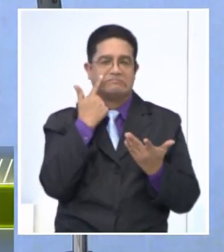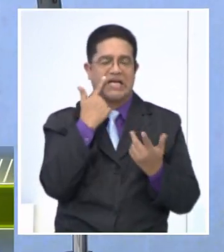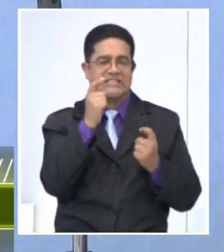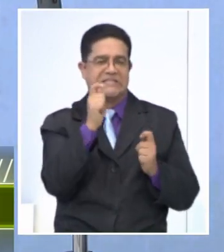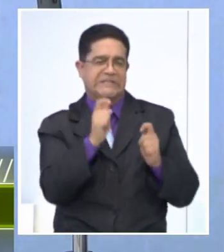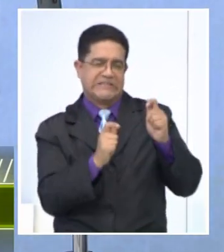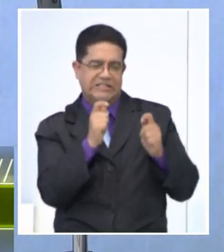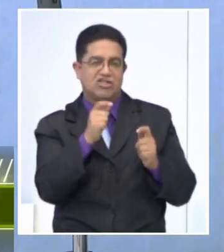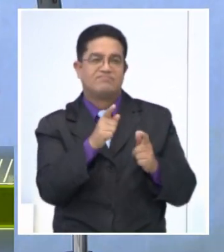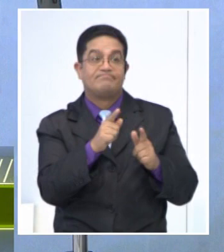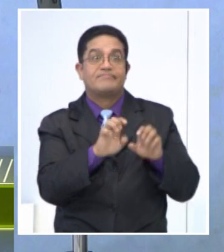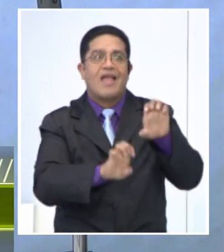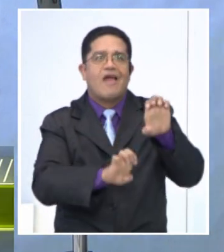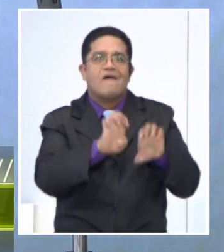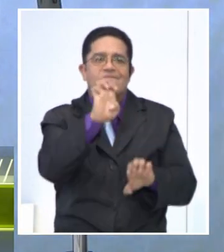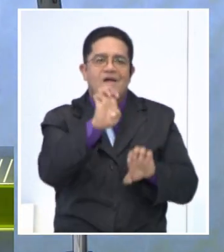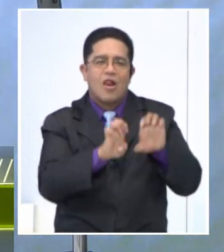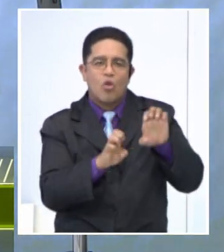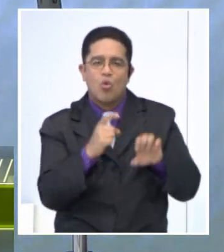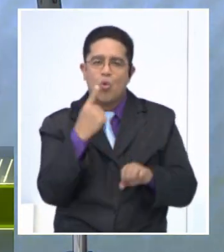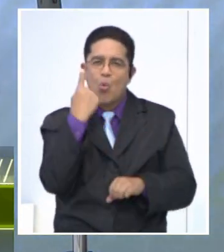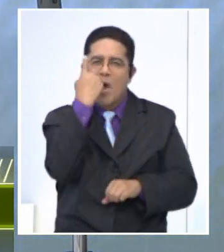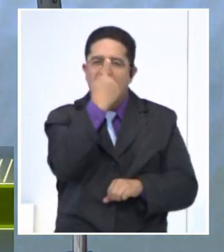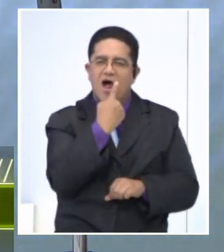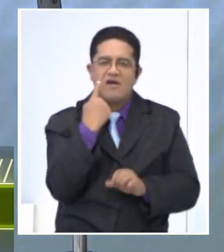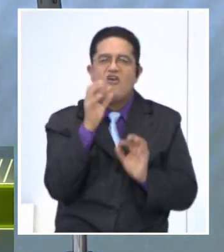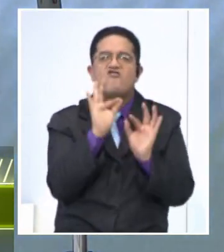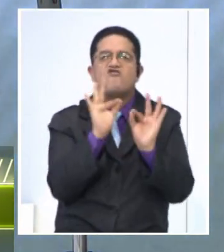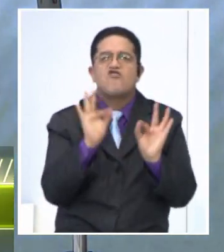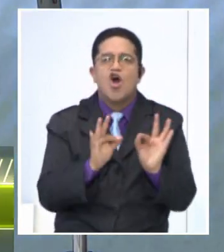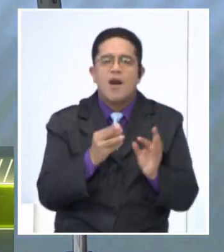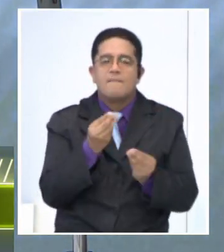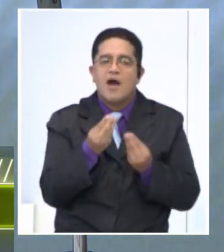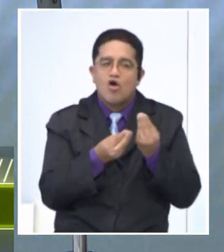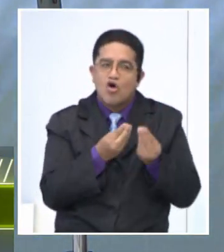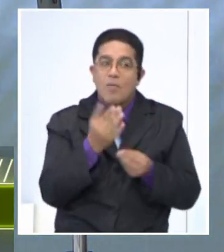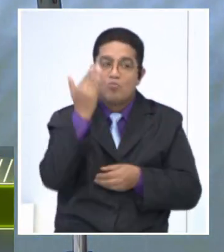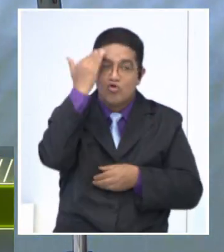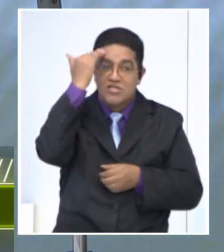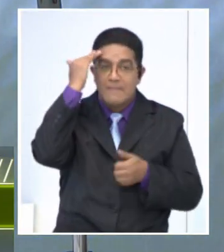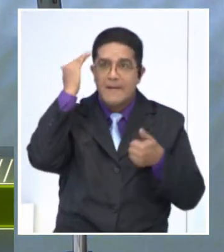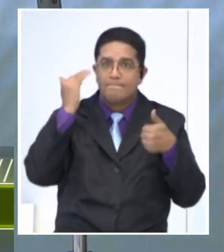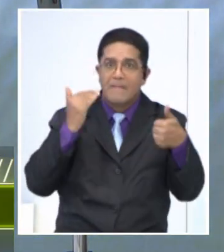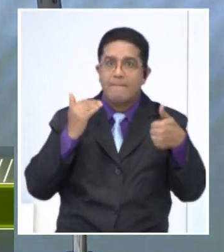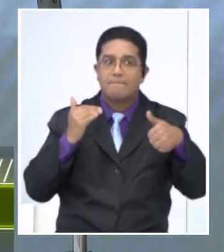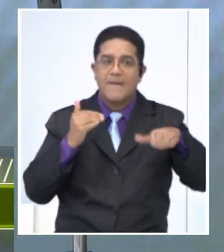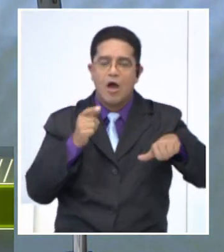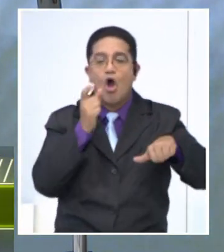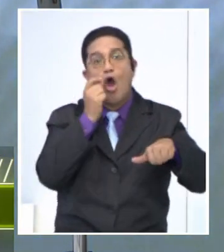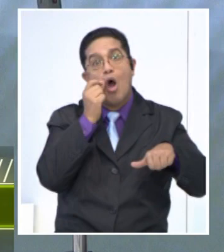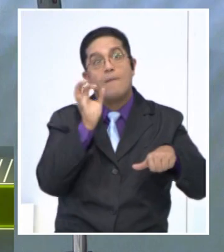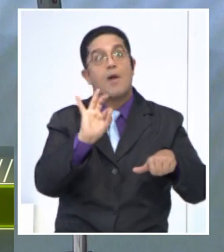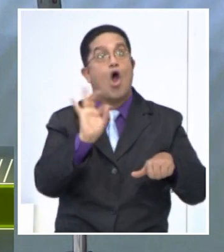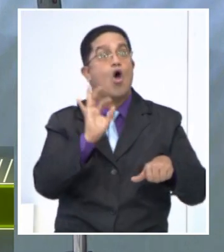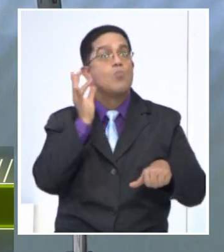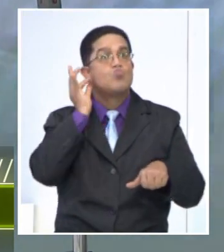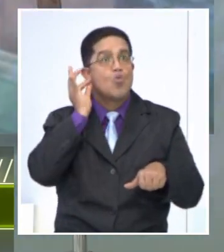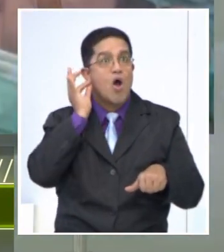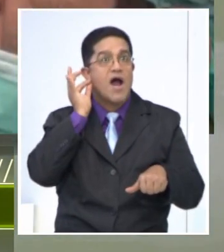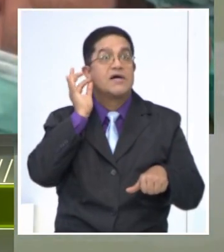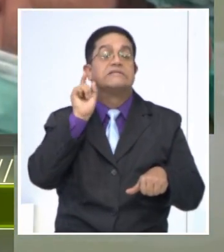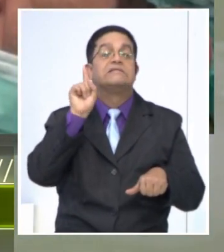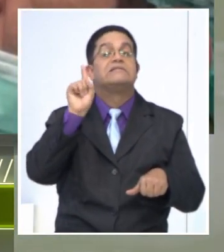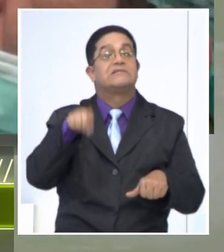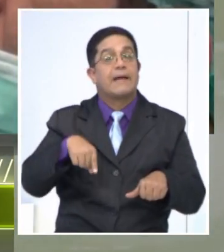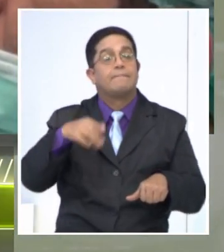de evaluar tridimensionalmente ese rostro y saber qué es lo que le puede quedar bien a una cara de un hombre o de una mujer y también saber